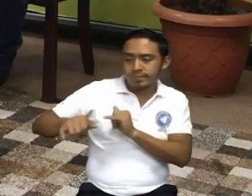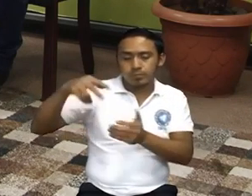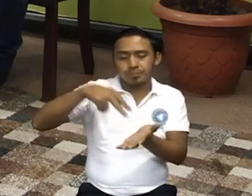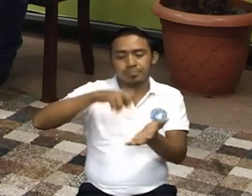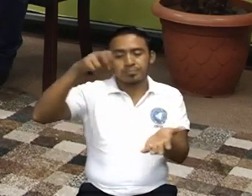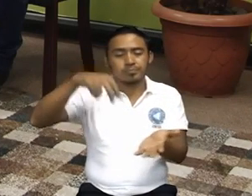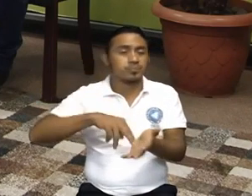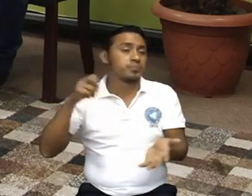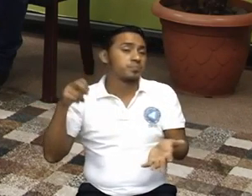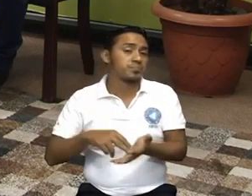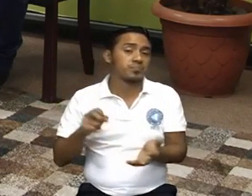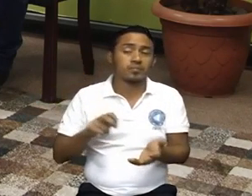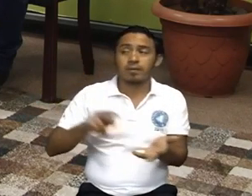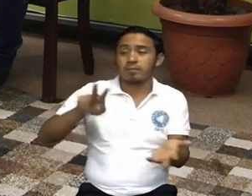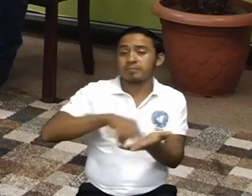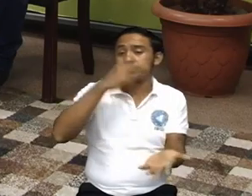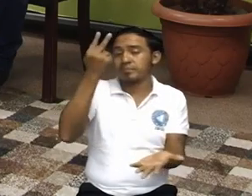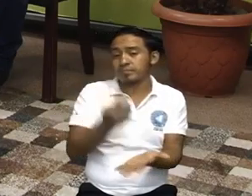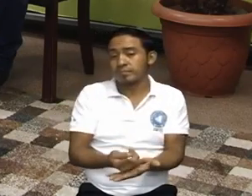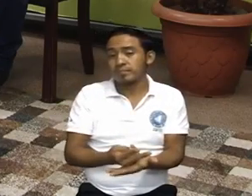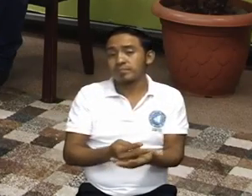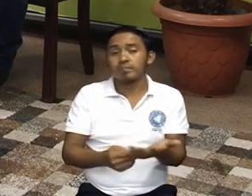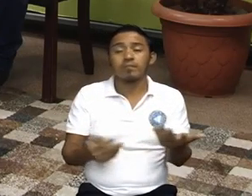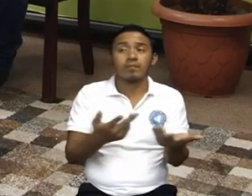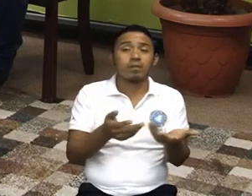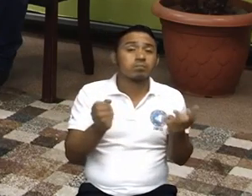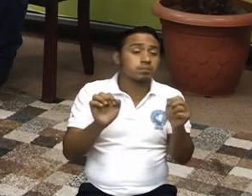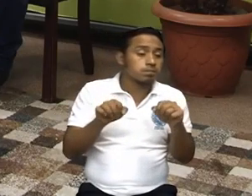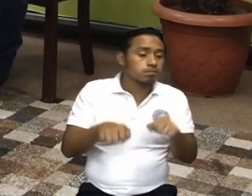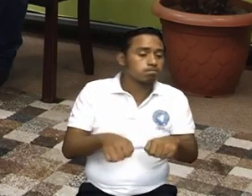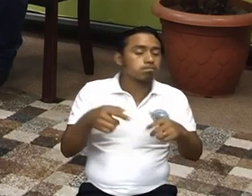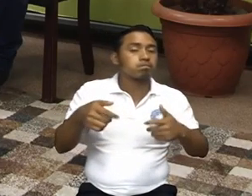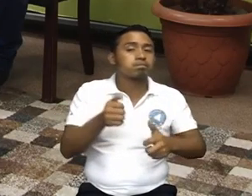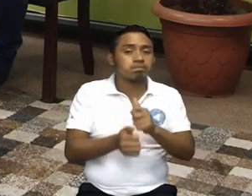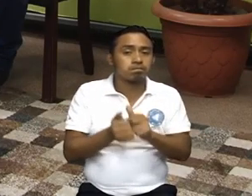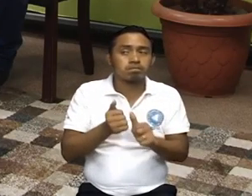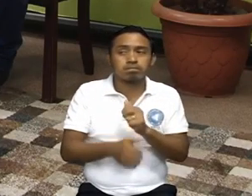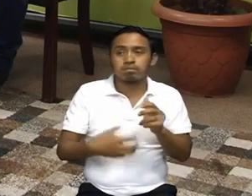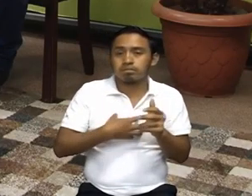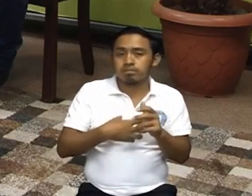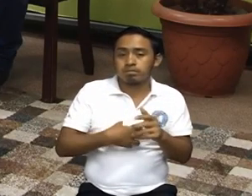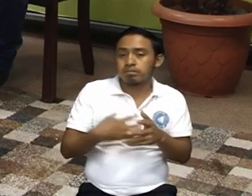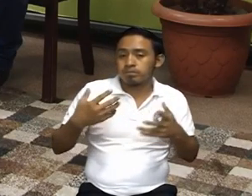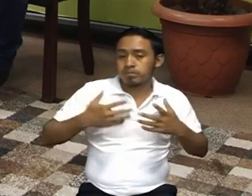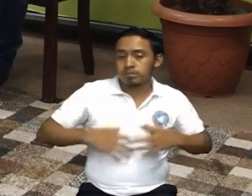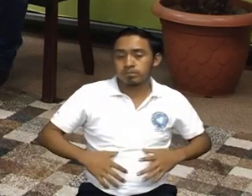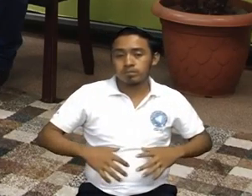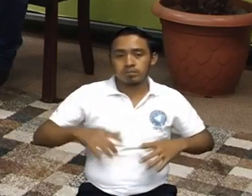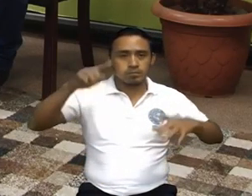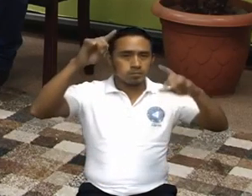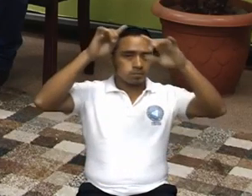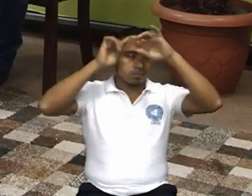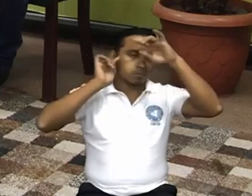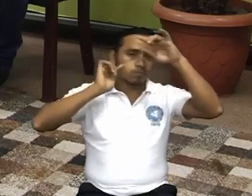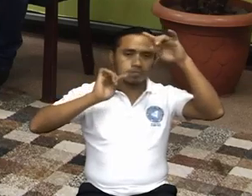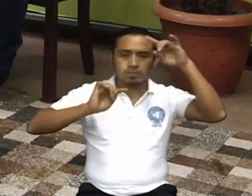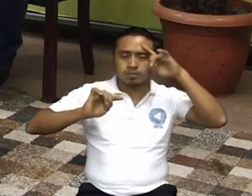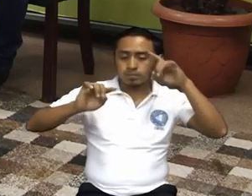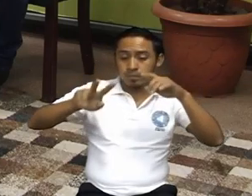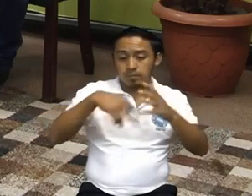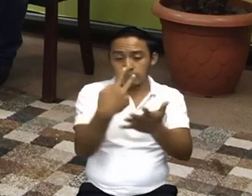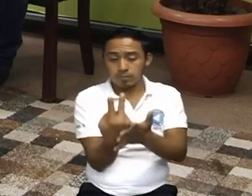brincar, pueden sufrir una caída, caídas que pueden ocasionarle un daño físico severo, un trauma craneoencefálico, caen de